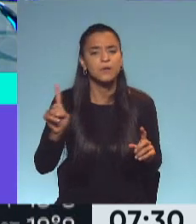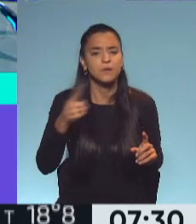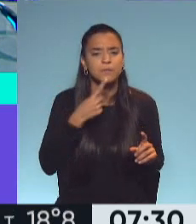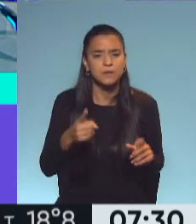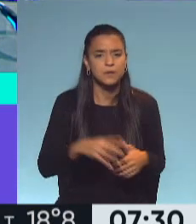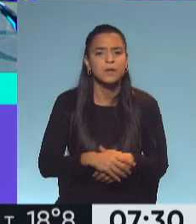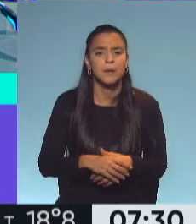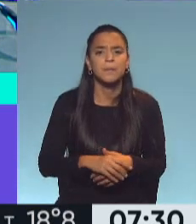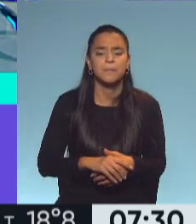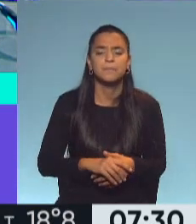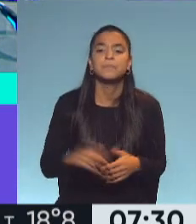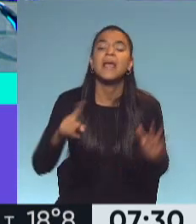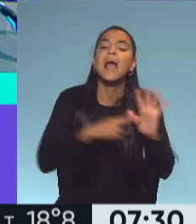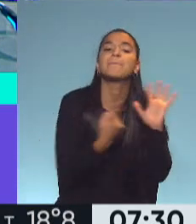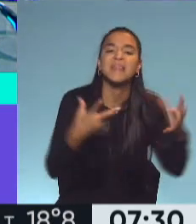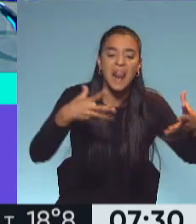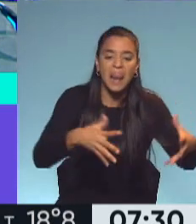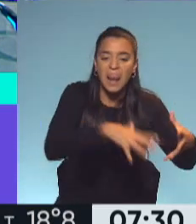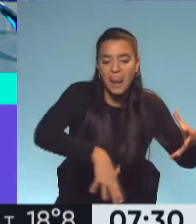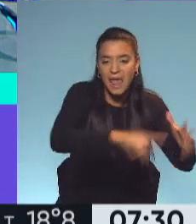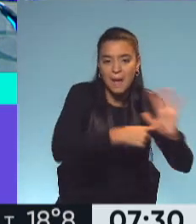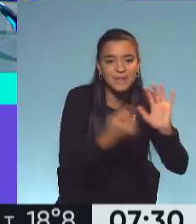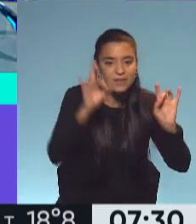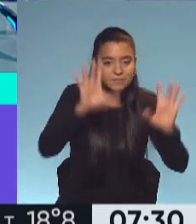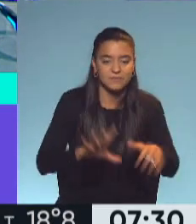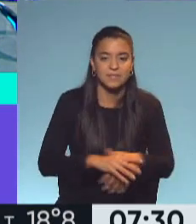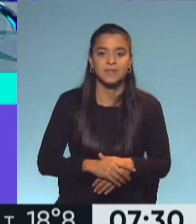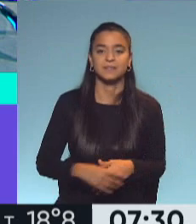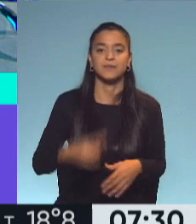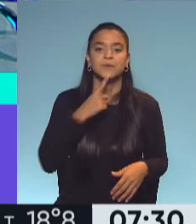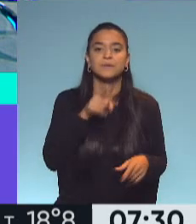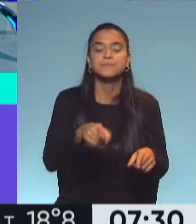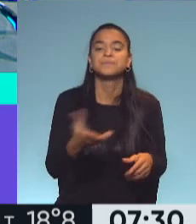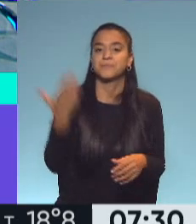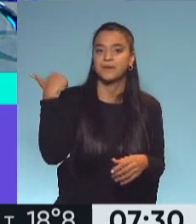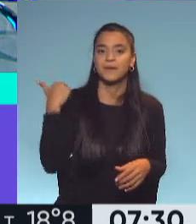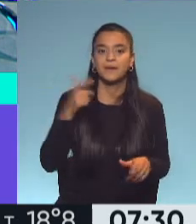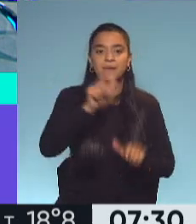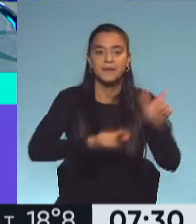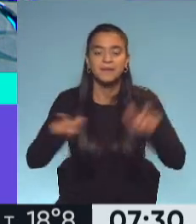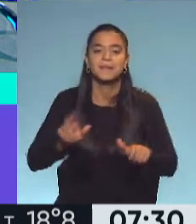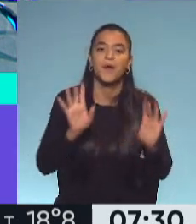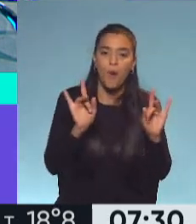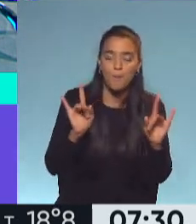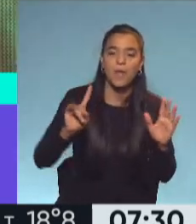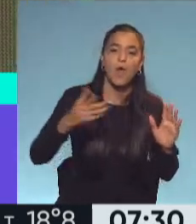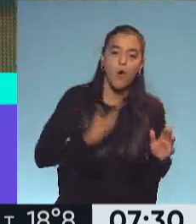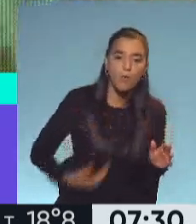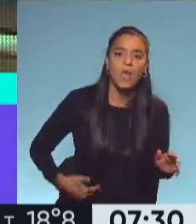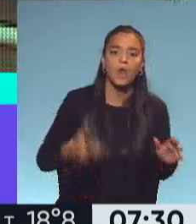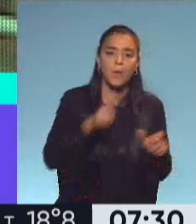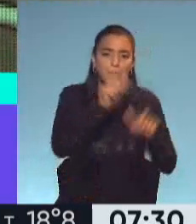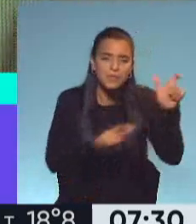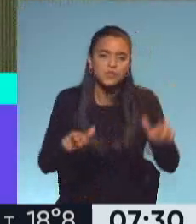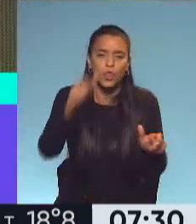Ale, no es un dato menor. Estamos hablando de la capital federal. De la ciudad de Buenos Aires, claro. Pues yo me pregunto, si ayer le complicaron la vida, tanto desde el gobierno de la ciudad, desde el gobierno, a la gente